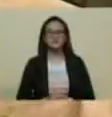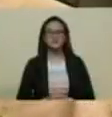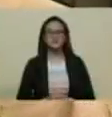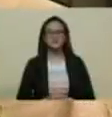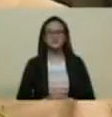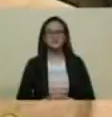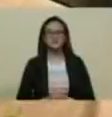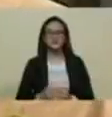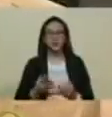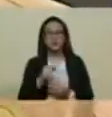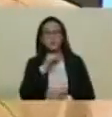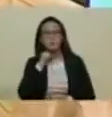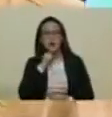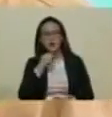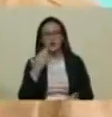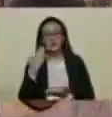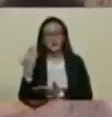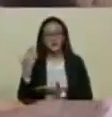al padre Numa Molina.